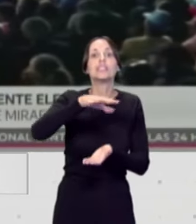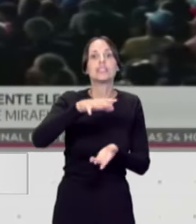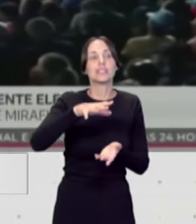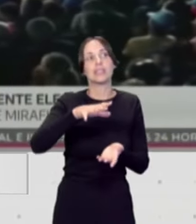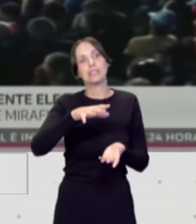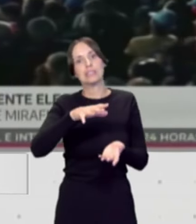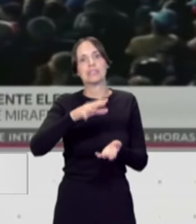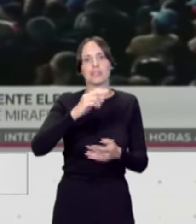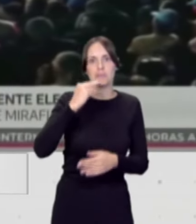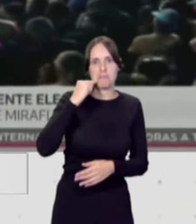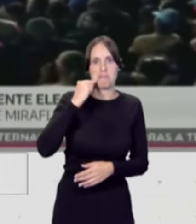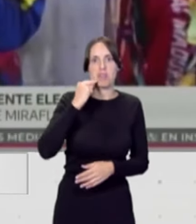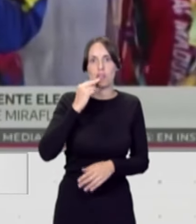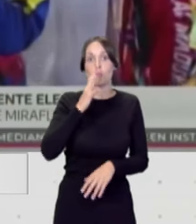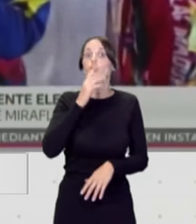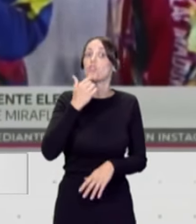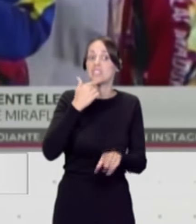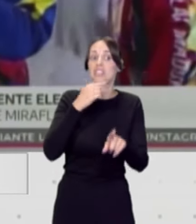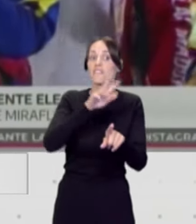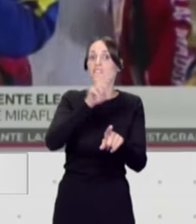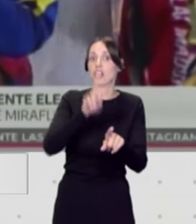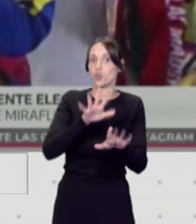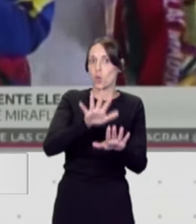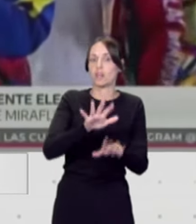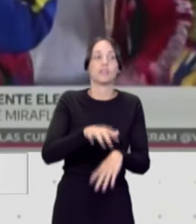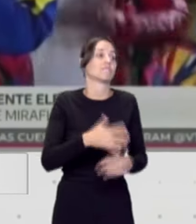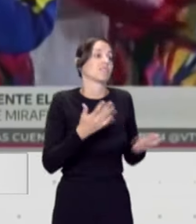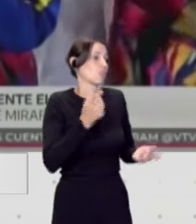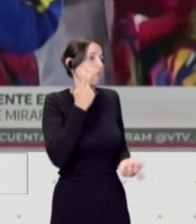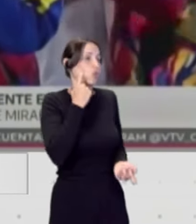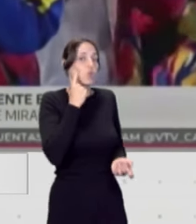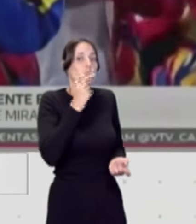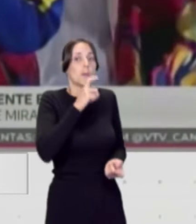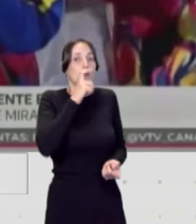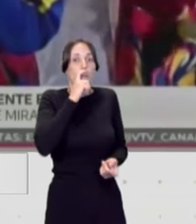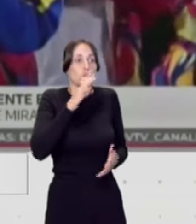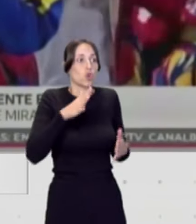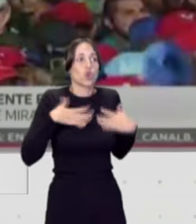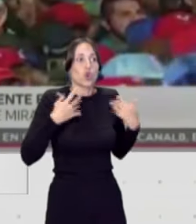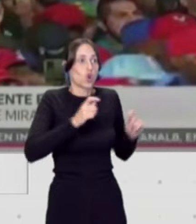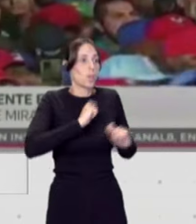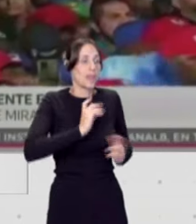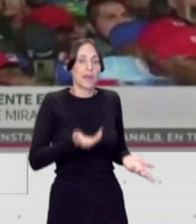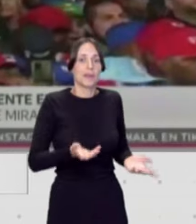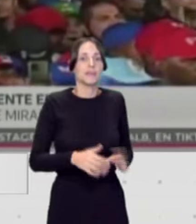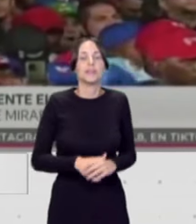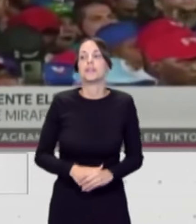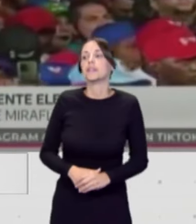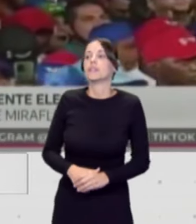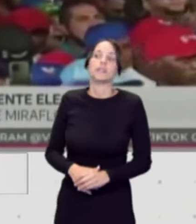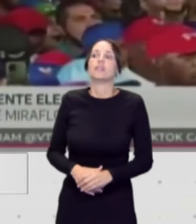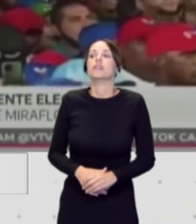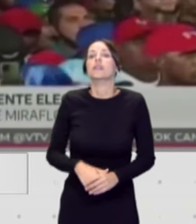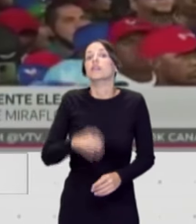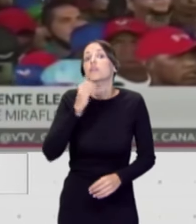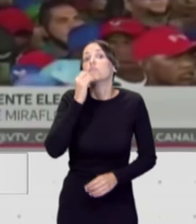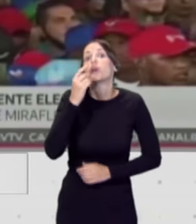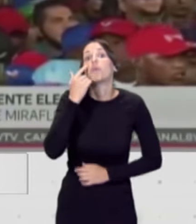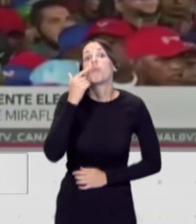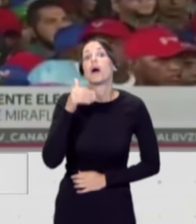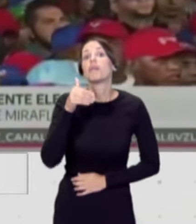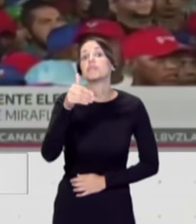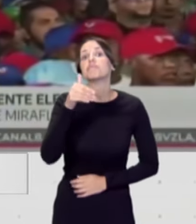está María Corina Machado. Práctica habitual de Maduro, por eso decía que no me sorprende. Vamos. Bueno, pues vamos a ver qué titulares nos da Venezuela,